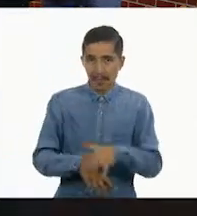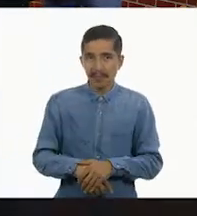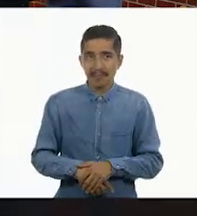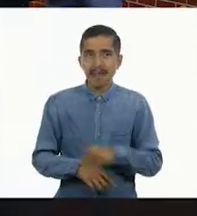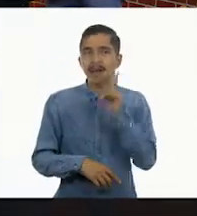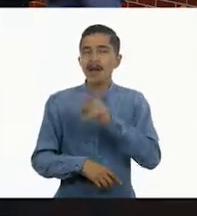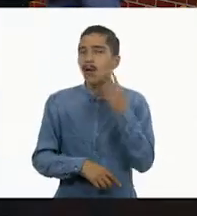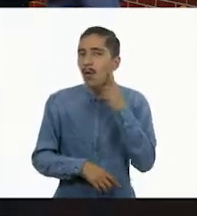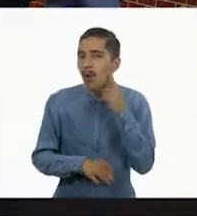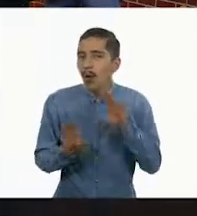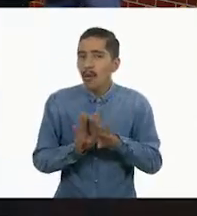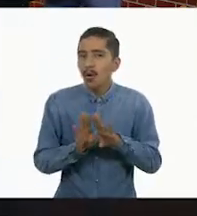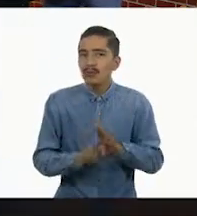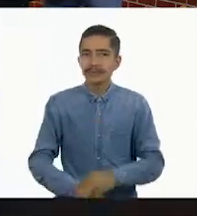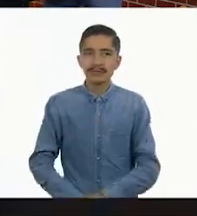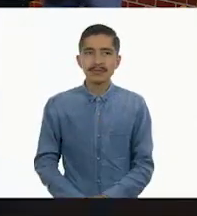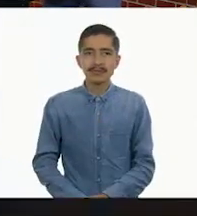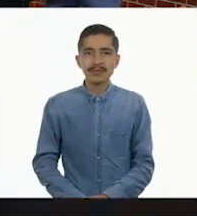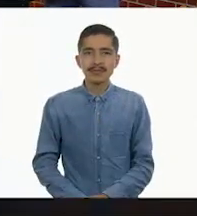ver cómo suena.